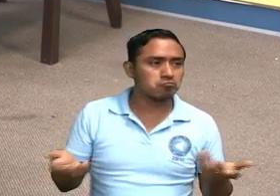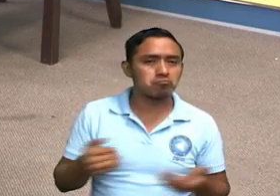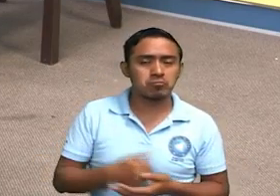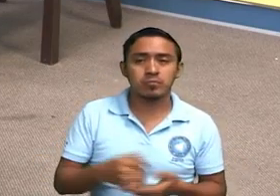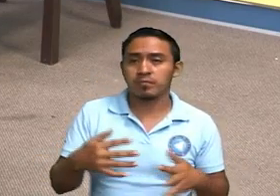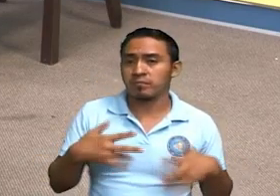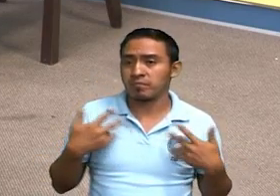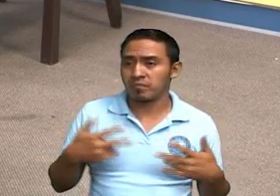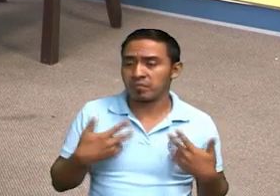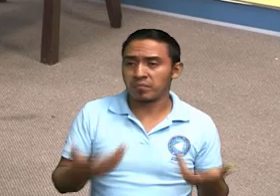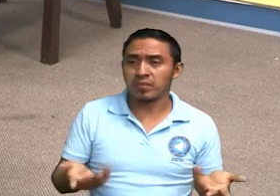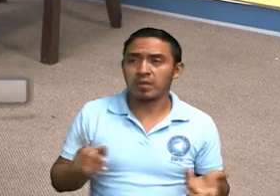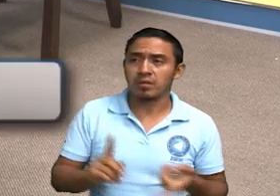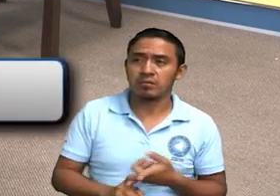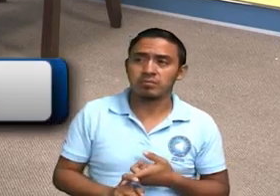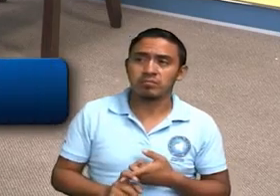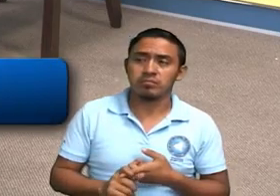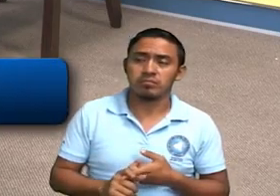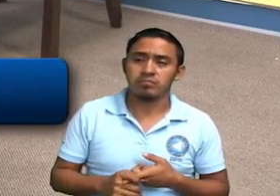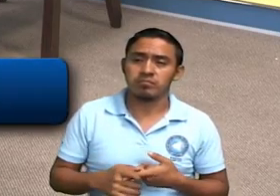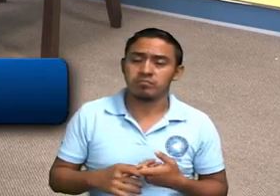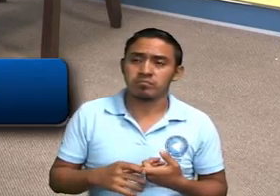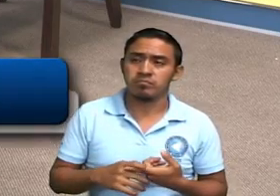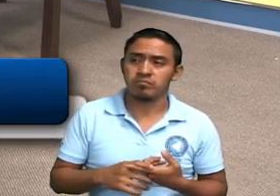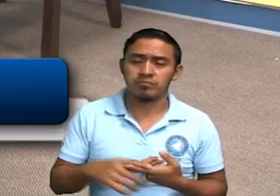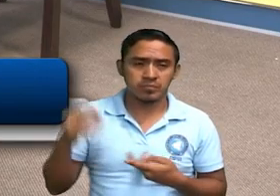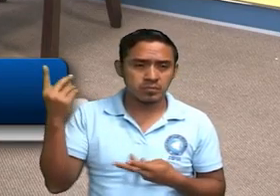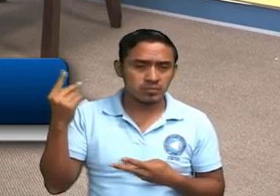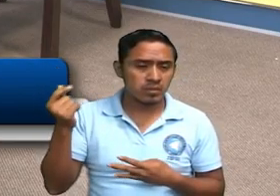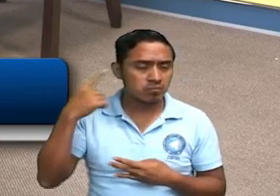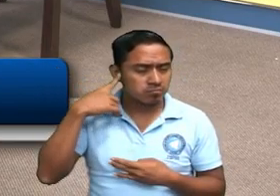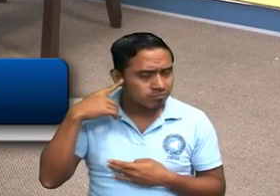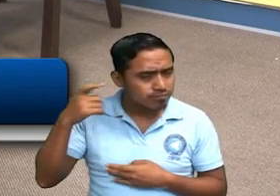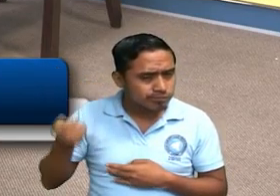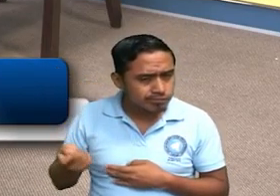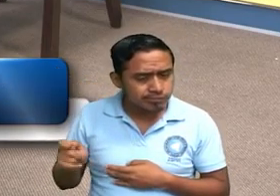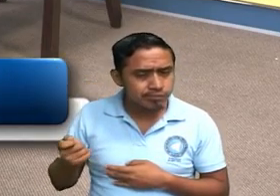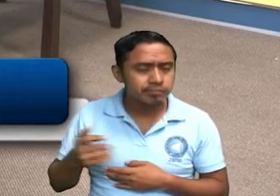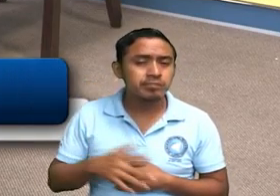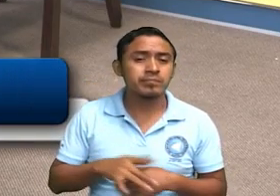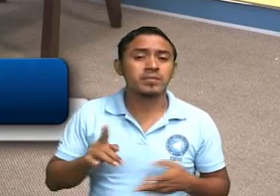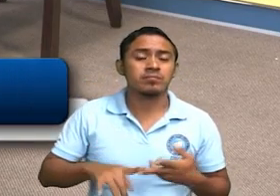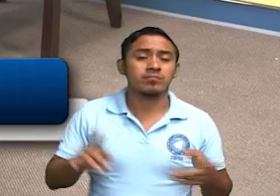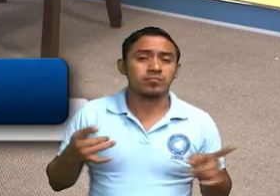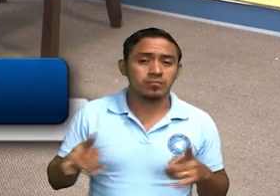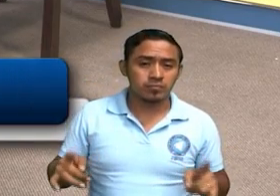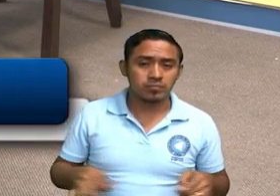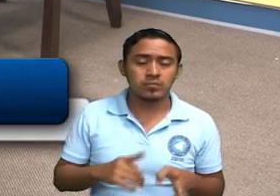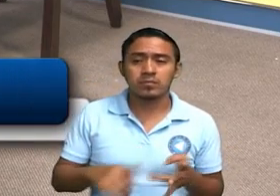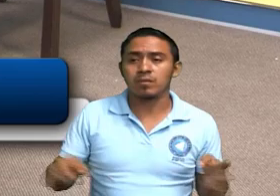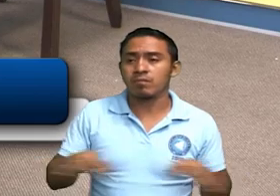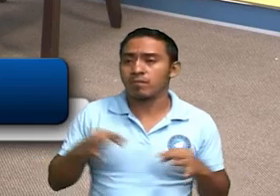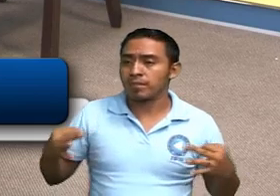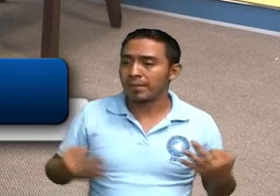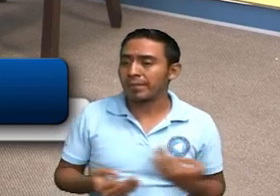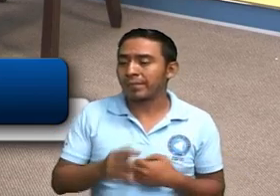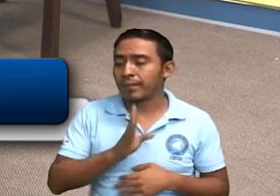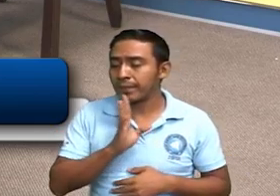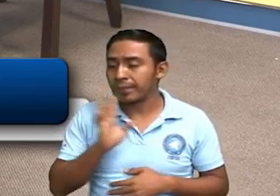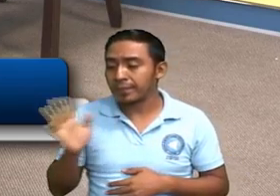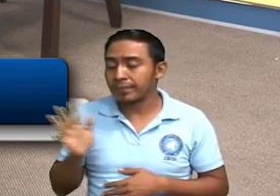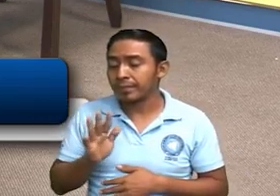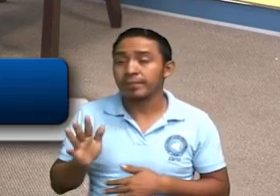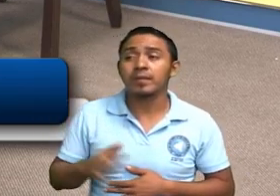es alegre, pues escucha radio, oye música, oye a sus familiares,